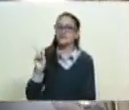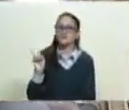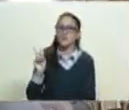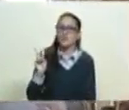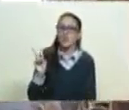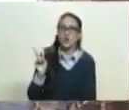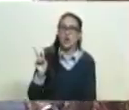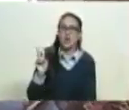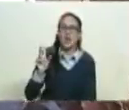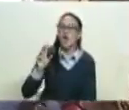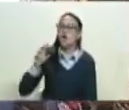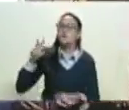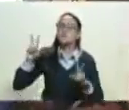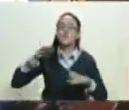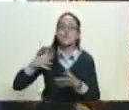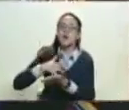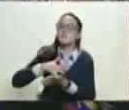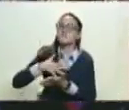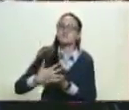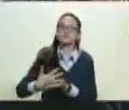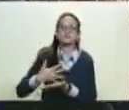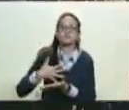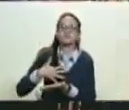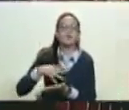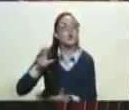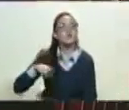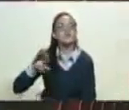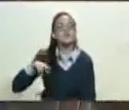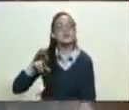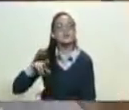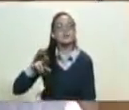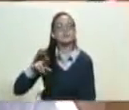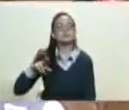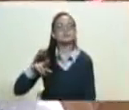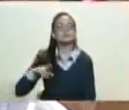jamás desmayará ni se entregará.